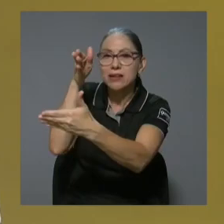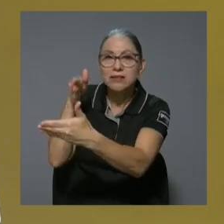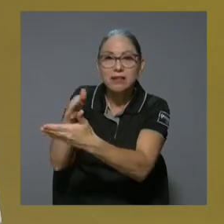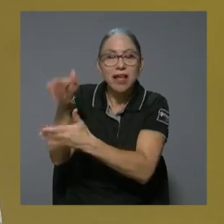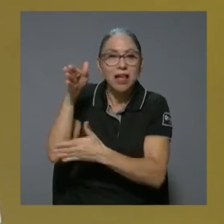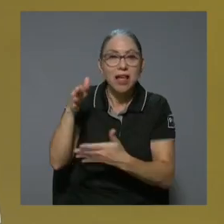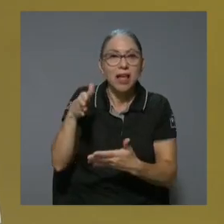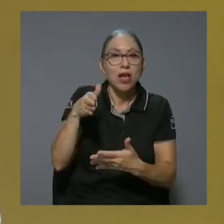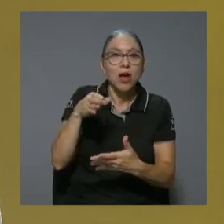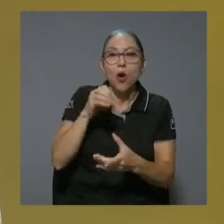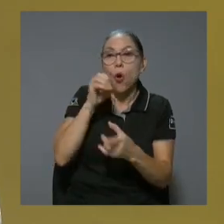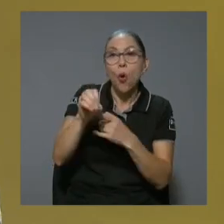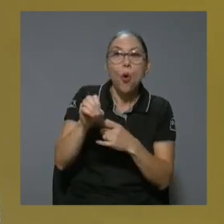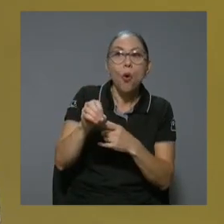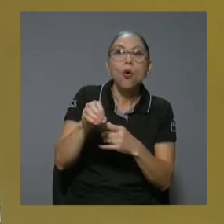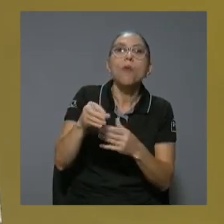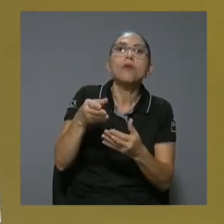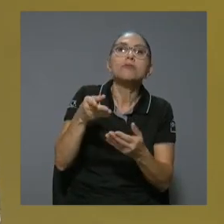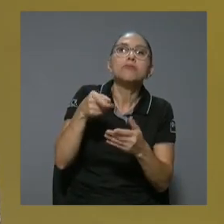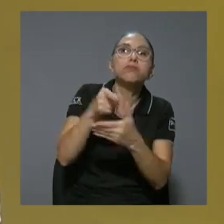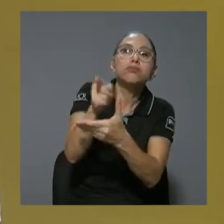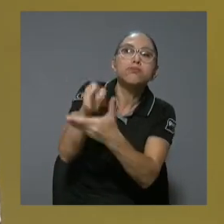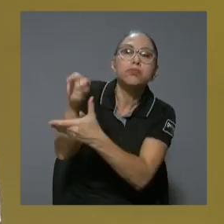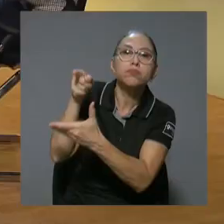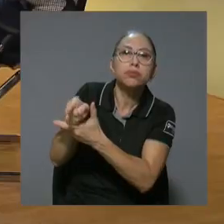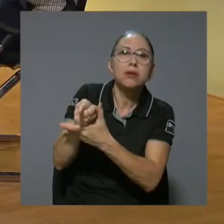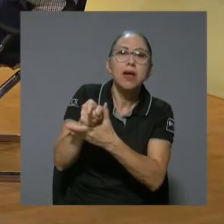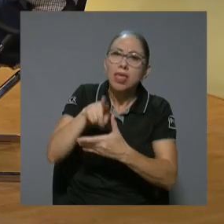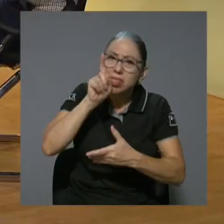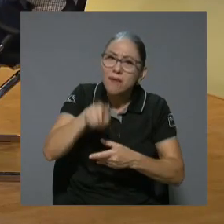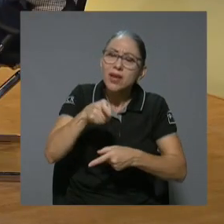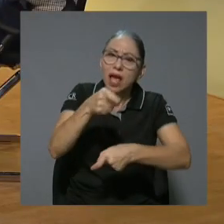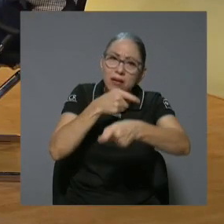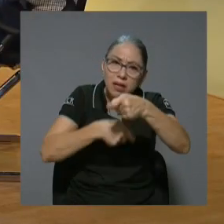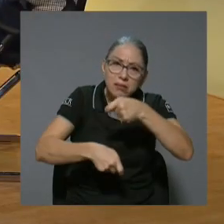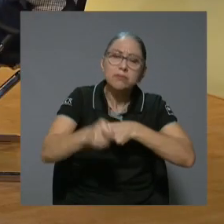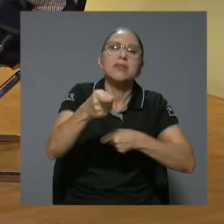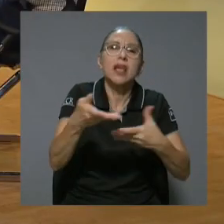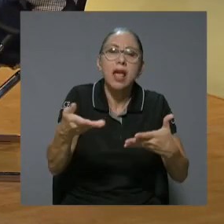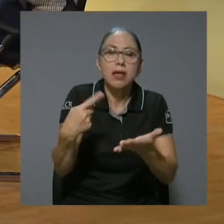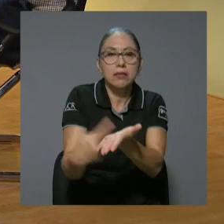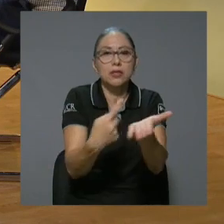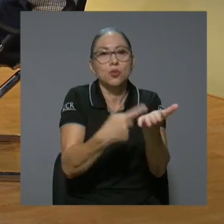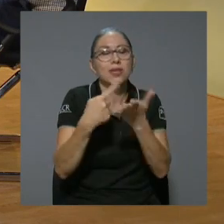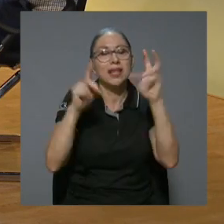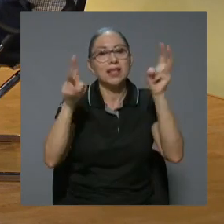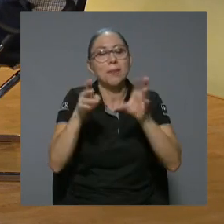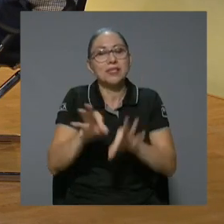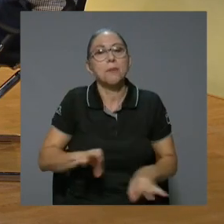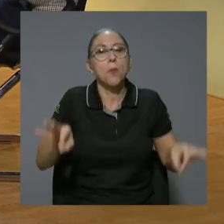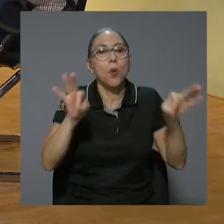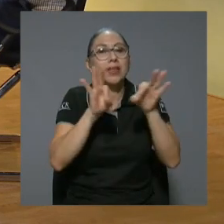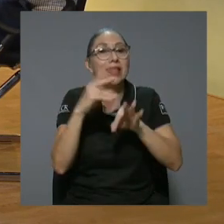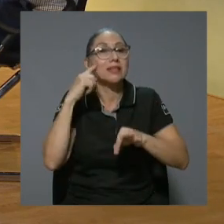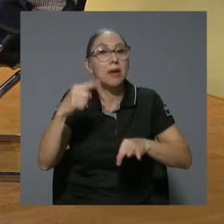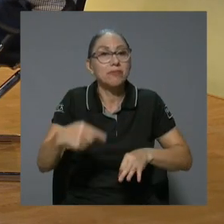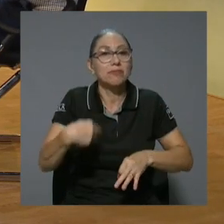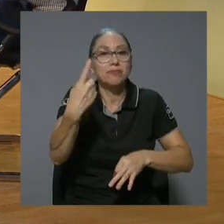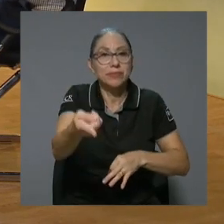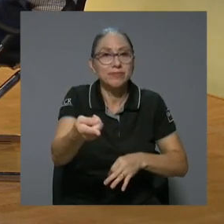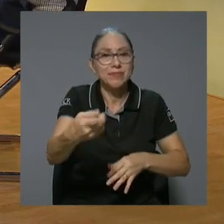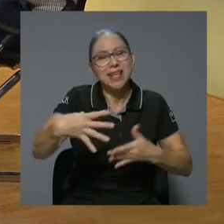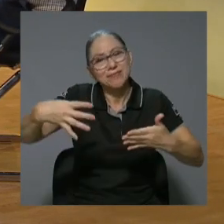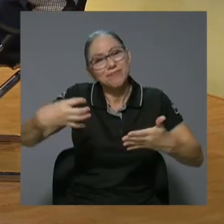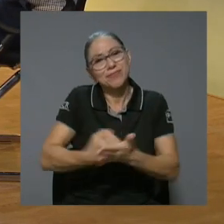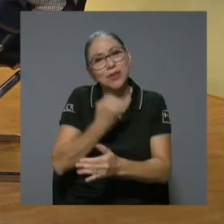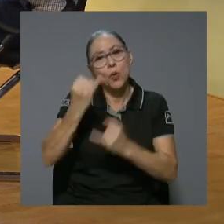o estigmatizarlo en lugar de discutir los temas que son importantes de verdad en el largo plazo. Y desgraciadamente en los últimos años cada